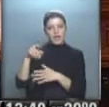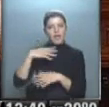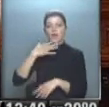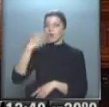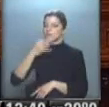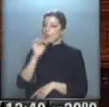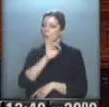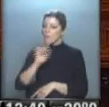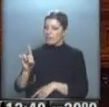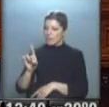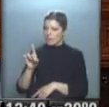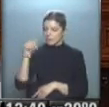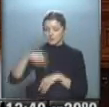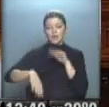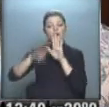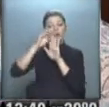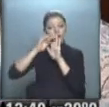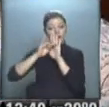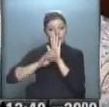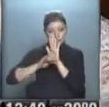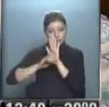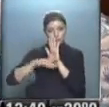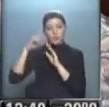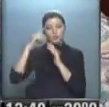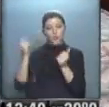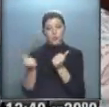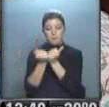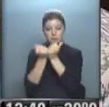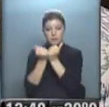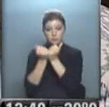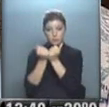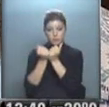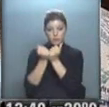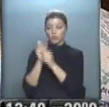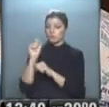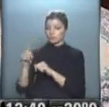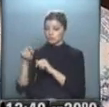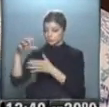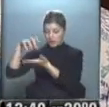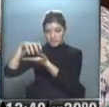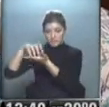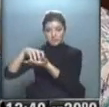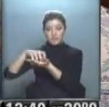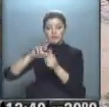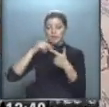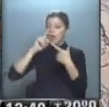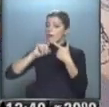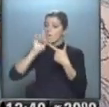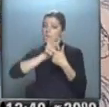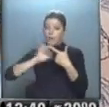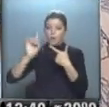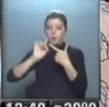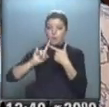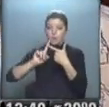cumplido ni las condiciones de admisibilidad o el pacto de conducta irrevocable que había llevado adelante la empresa, como así también se habían